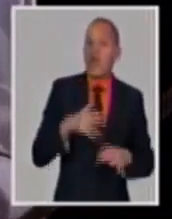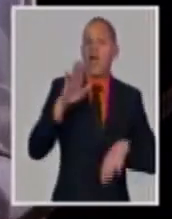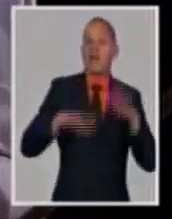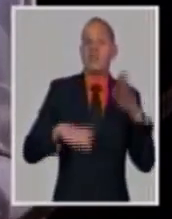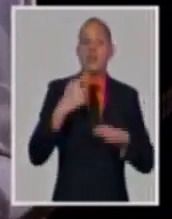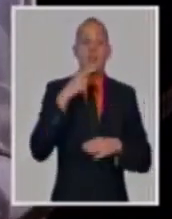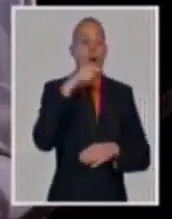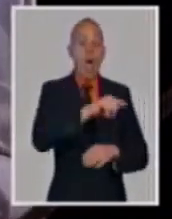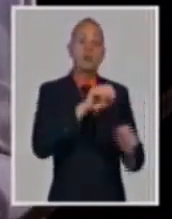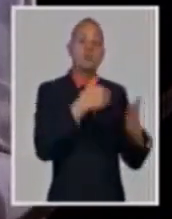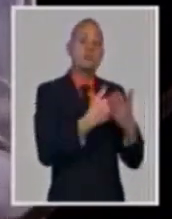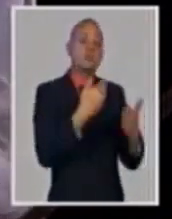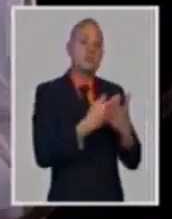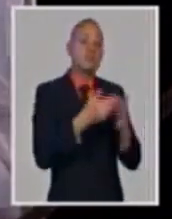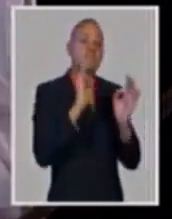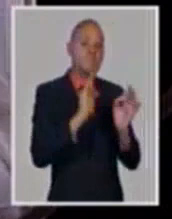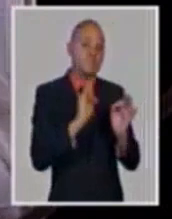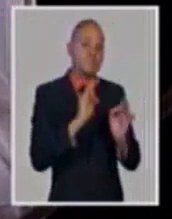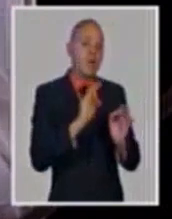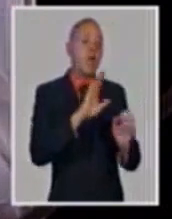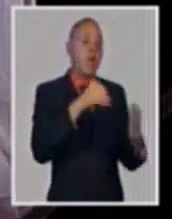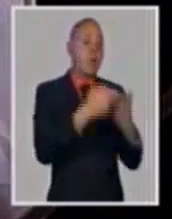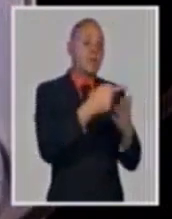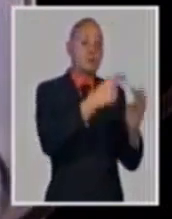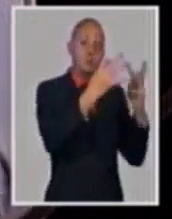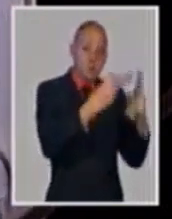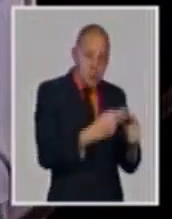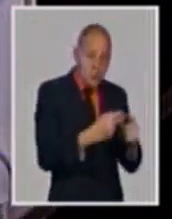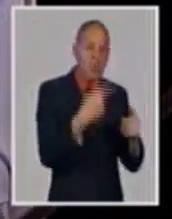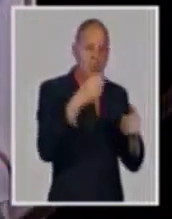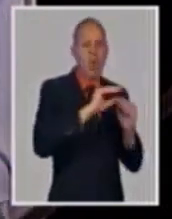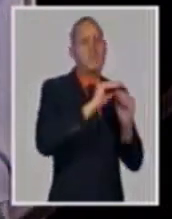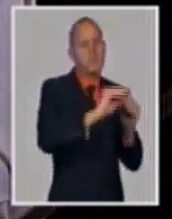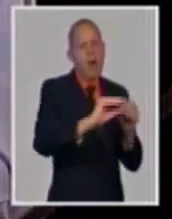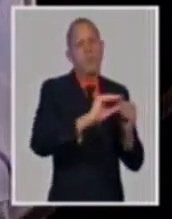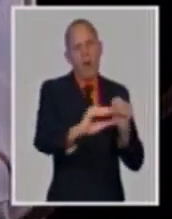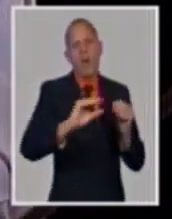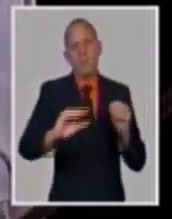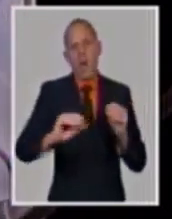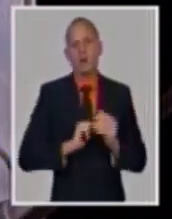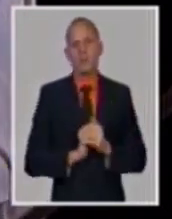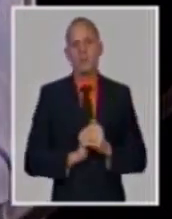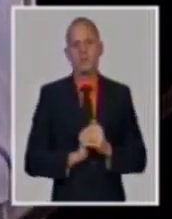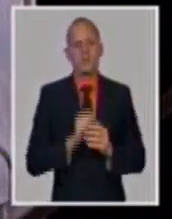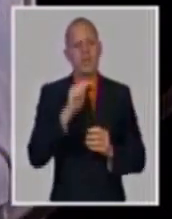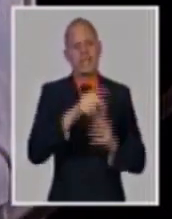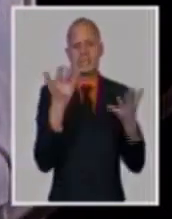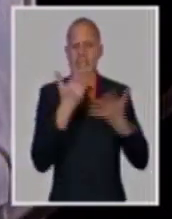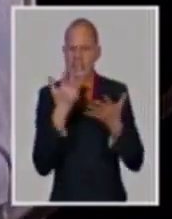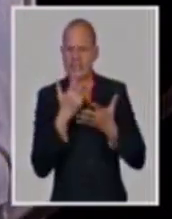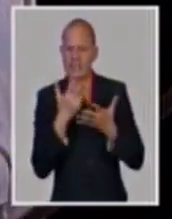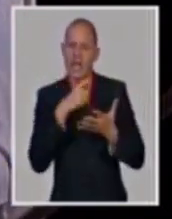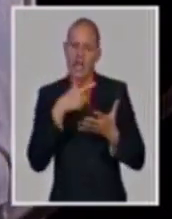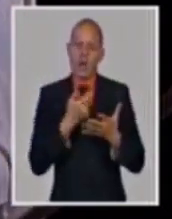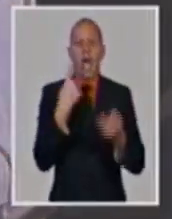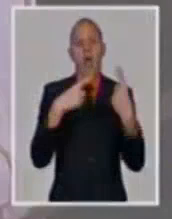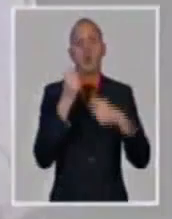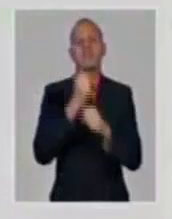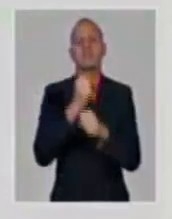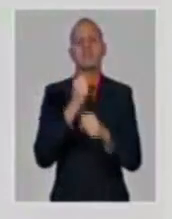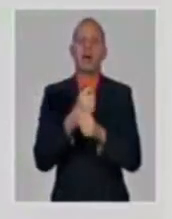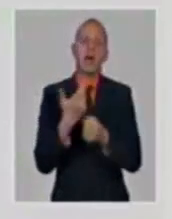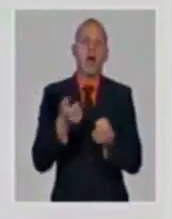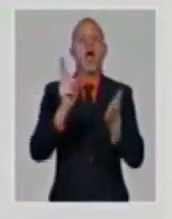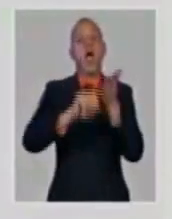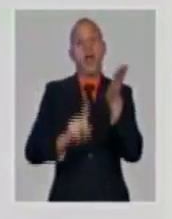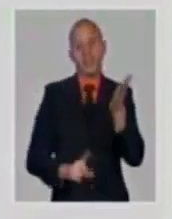costos de la propia entidad. Y aquí están abarcados un grupo de operarios que tienen que ver con la Unión Eléctrica, con